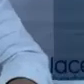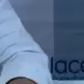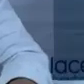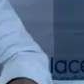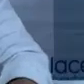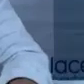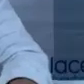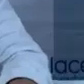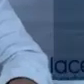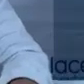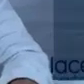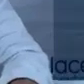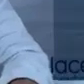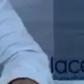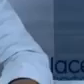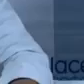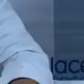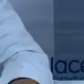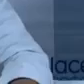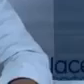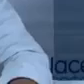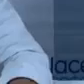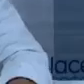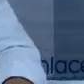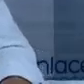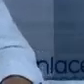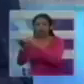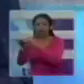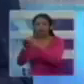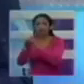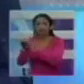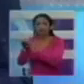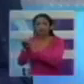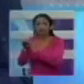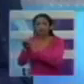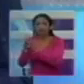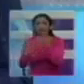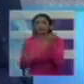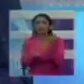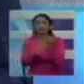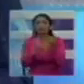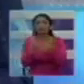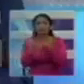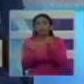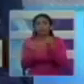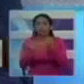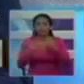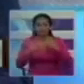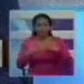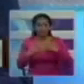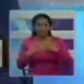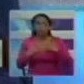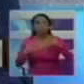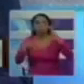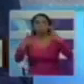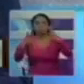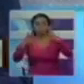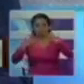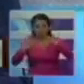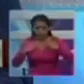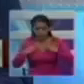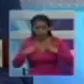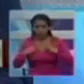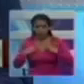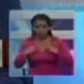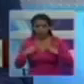siempre se va a demorar unos segunditos la muestra y le quiero aclarar a los ecuatorianos que yo no tengo